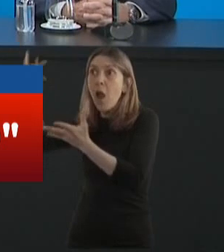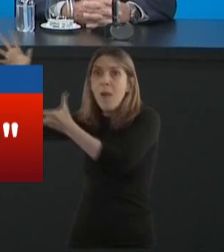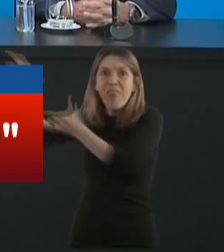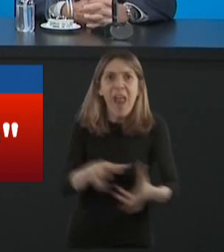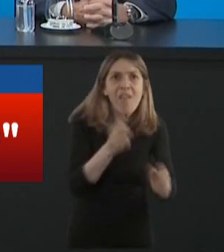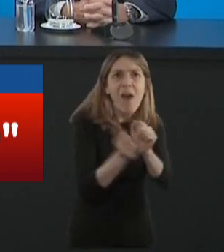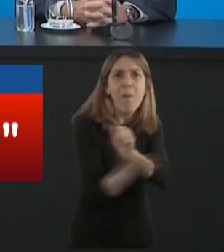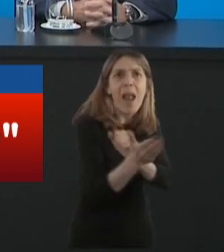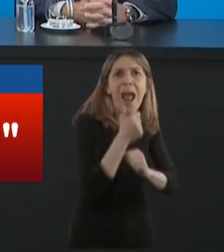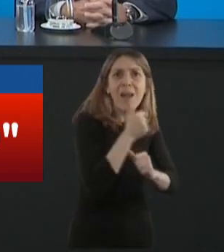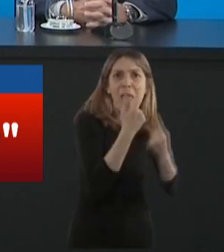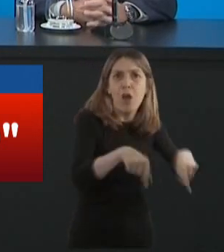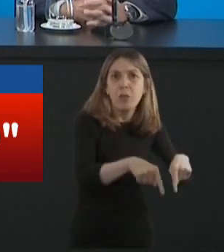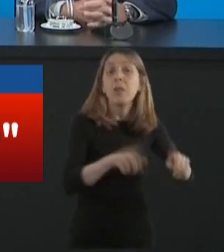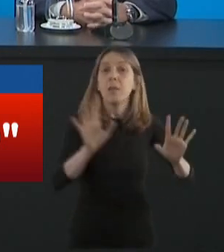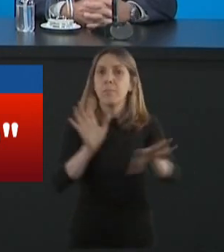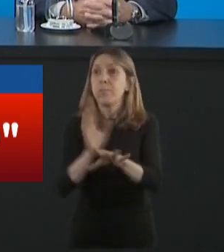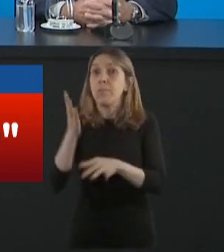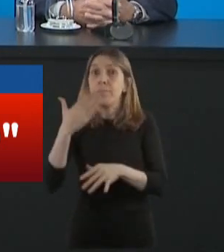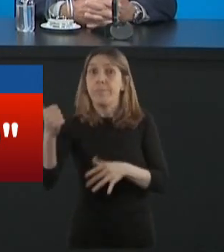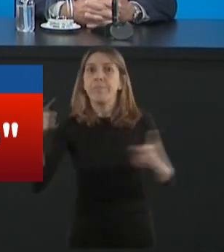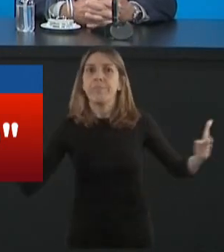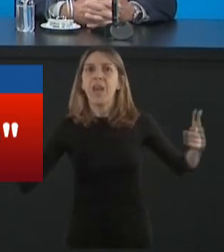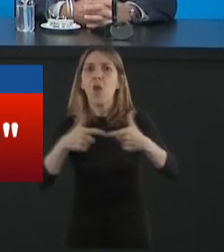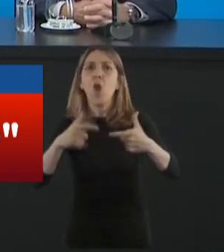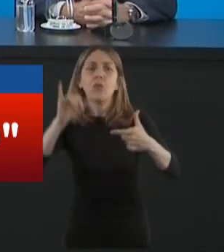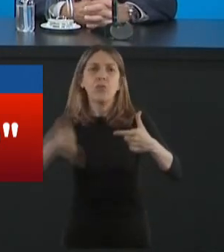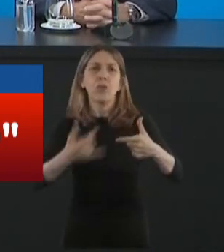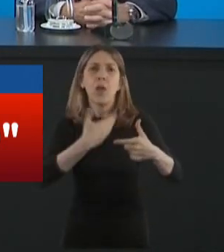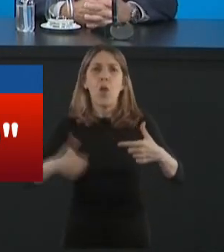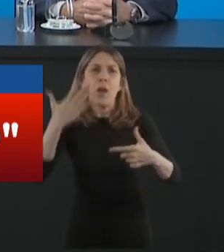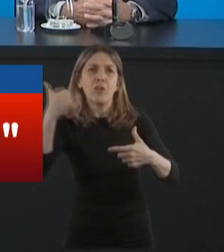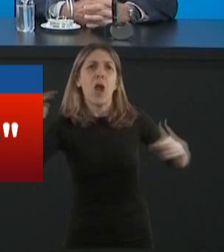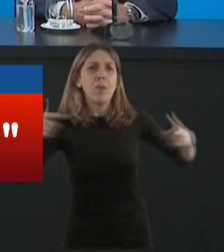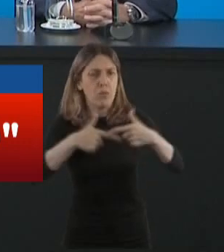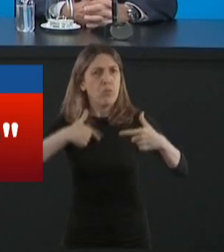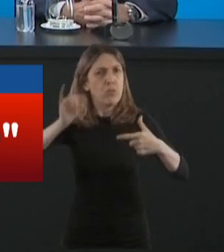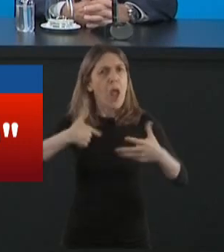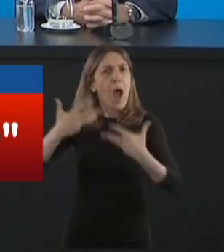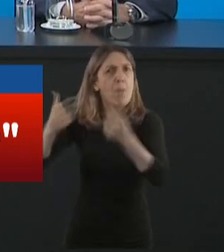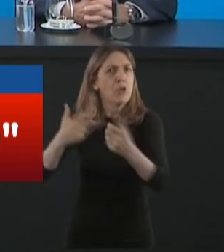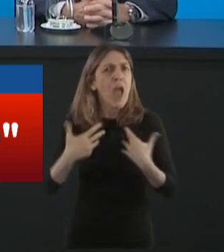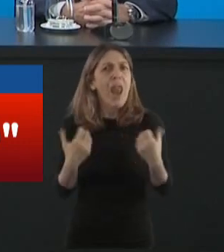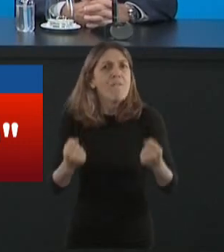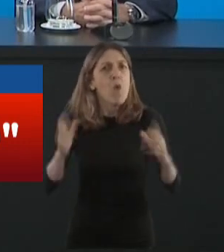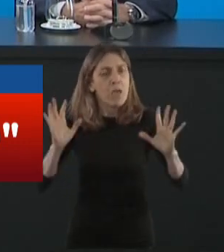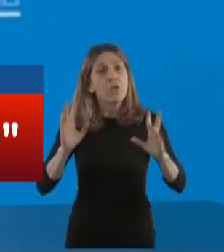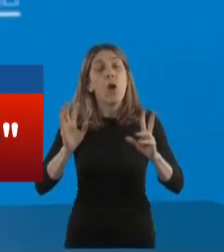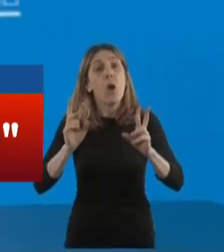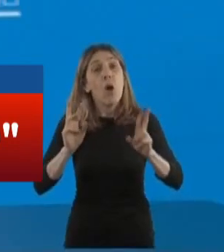Y cuando nos citan y nos piden un esfuerzo, nosotros, por supuesto, estamos siempre dispuestos a apoyar y lo estamos haciendo.